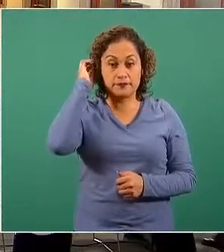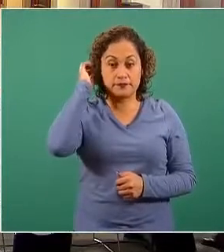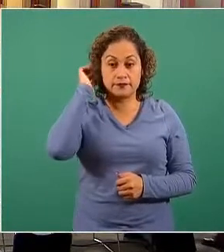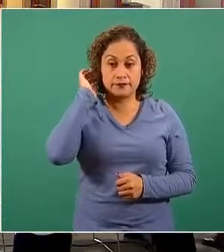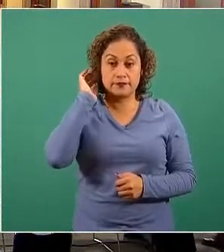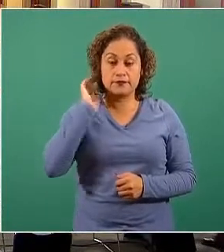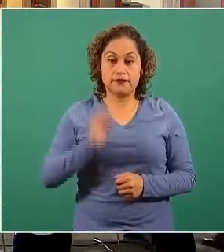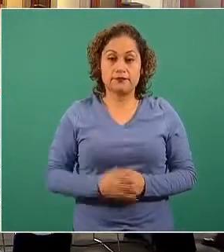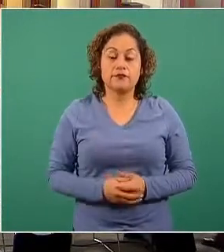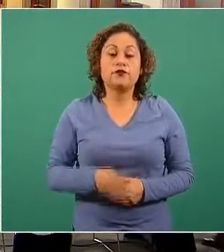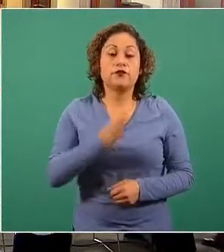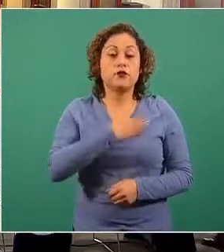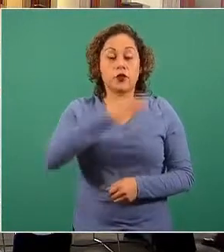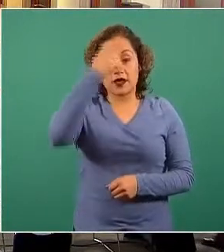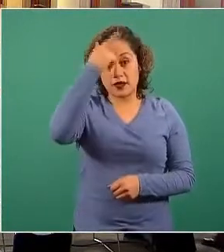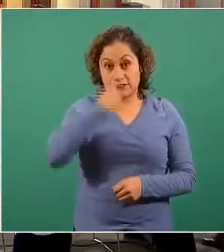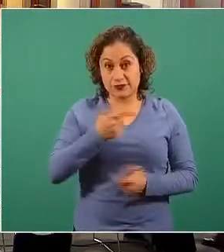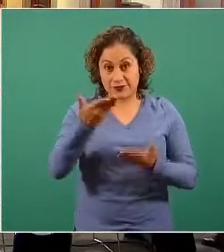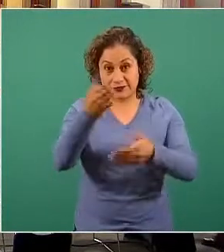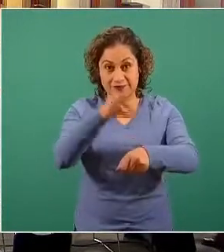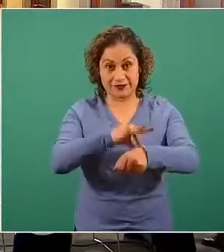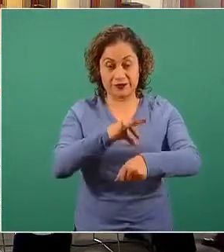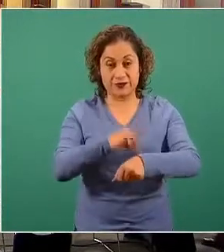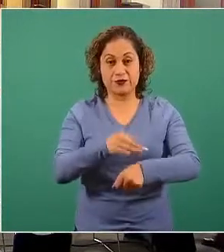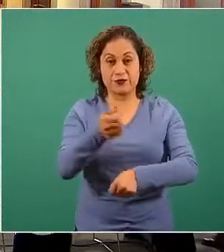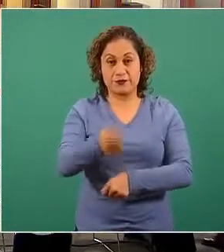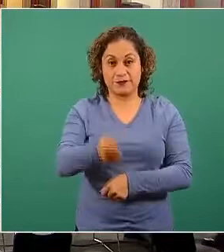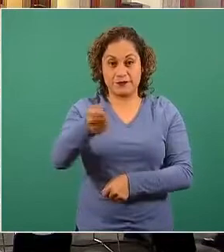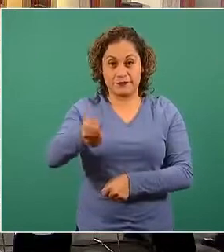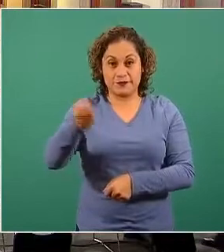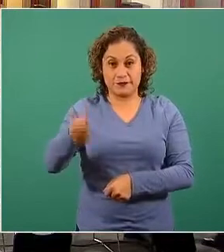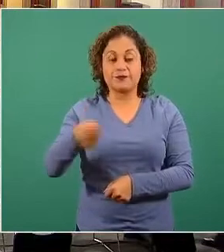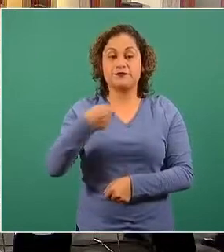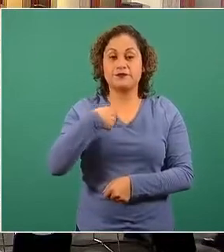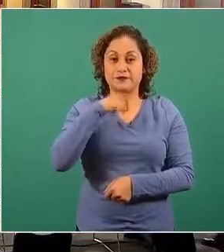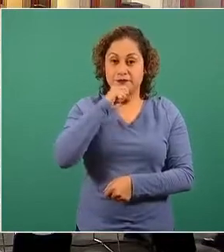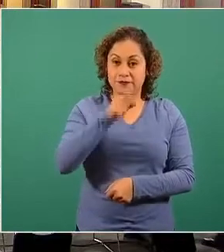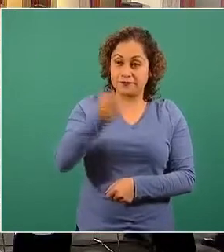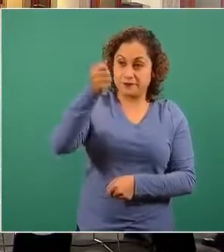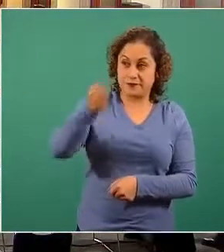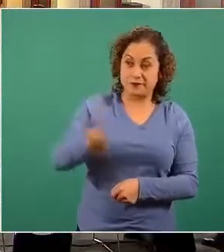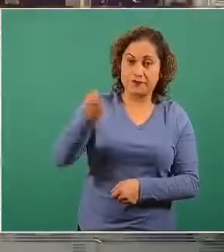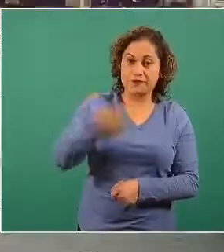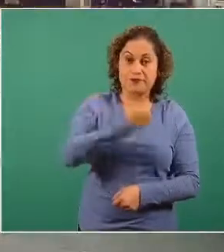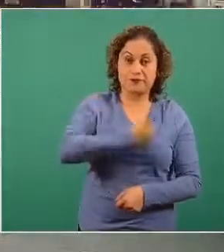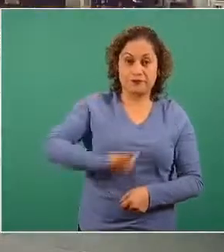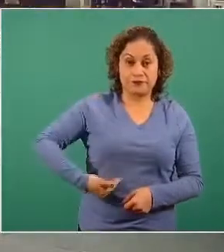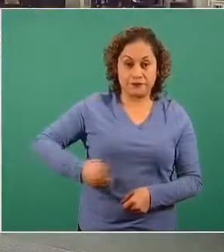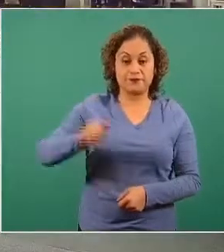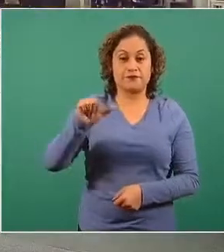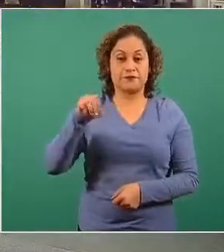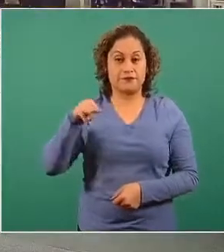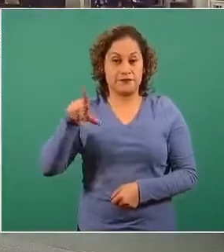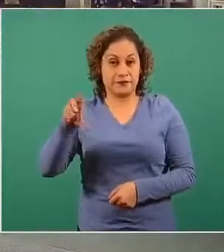Muchas gracias, buenas noches, doctor. Lo saludo y le mandamos un saludo también al presidente López Obrador. Gracias.